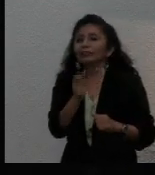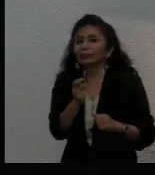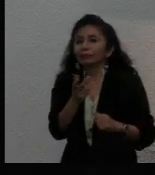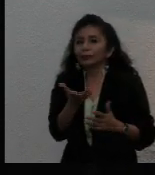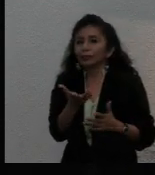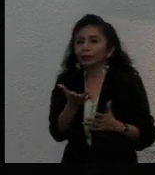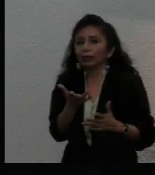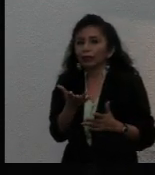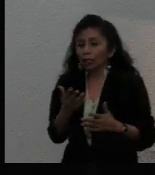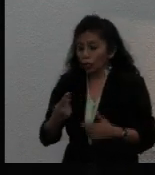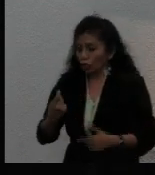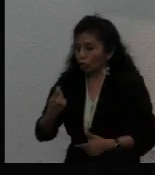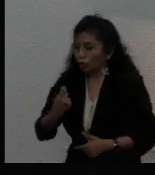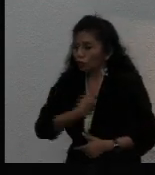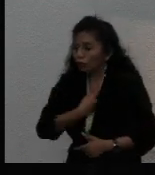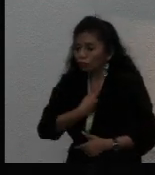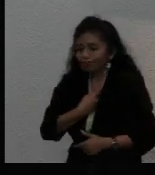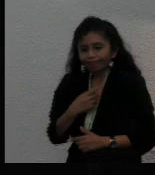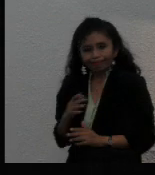la pérdida de nuestra identidad.